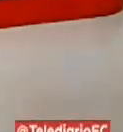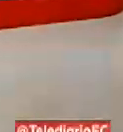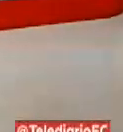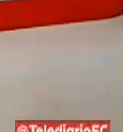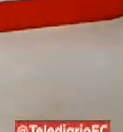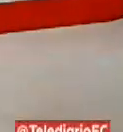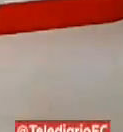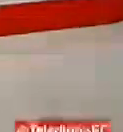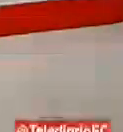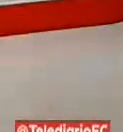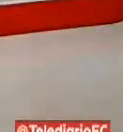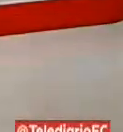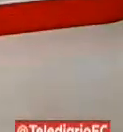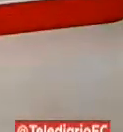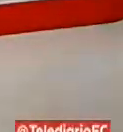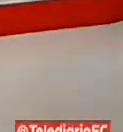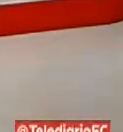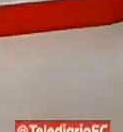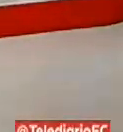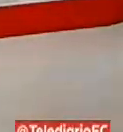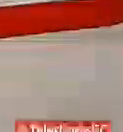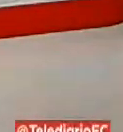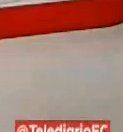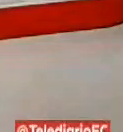En Facebook, Telediario S.